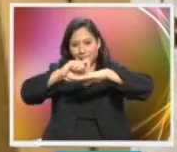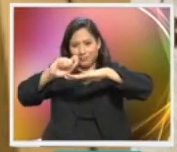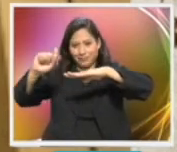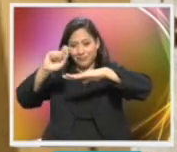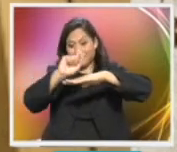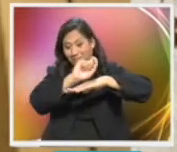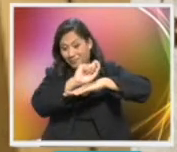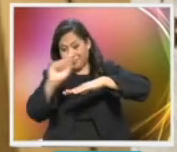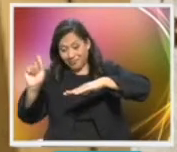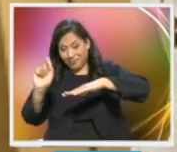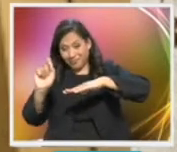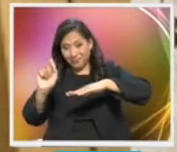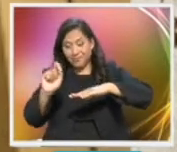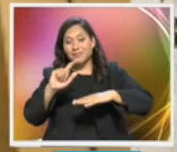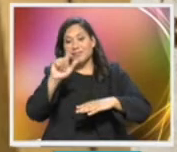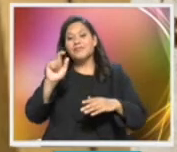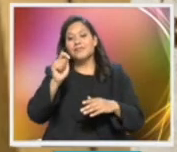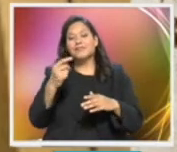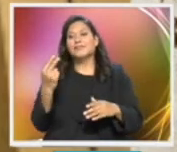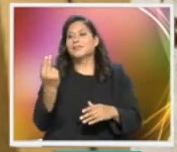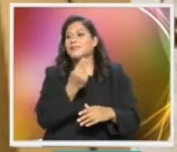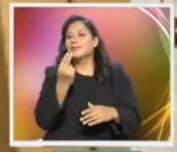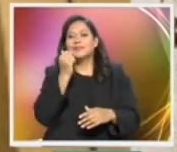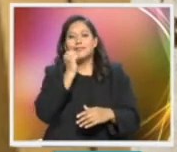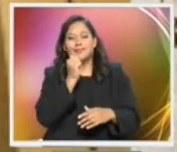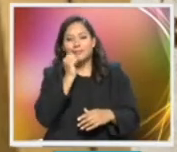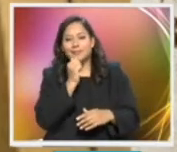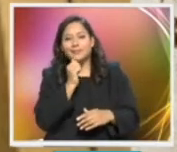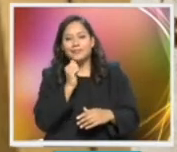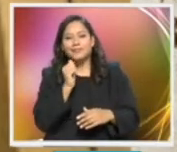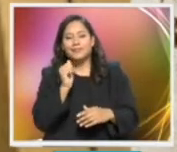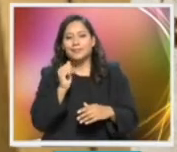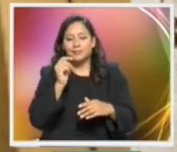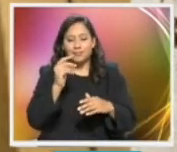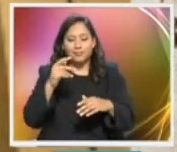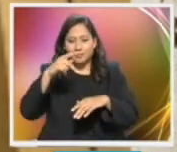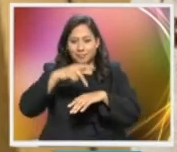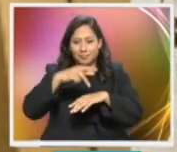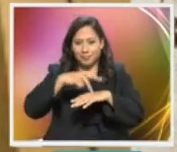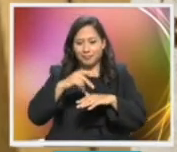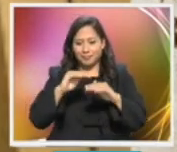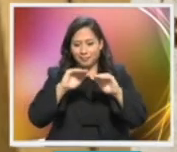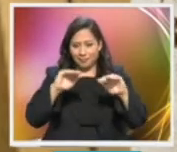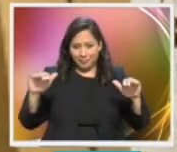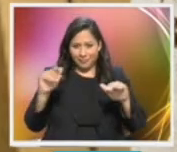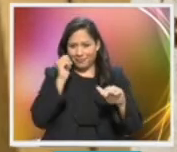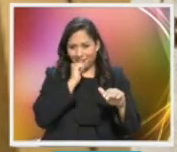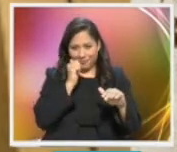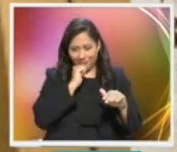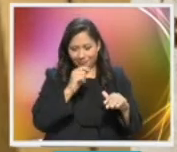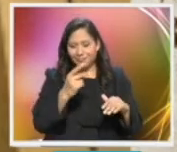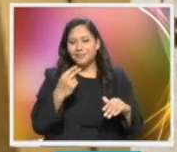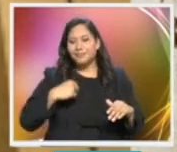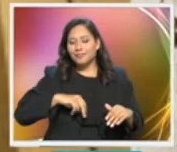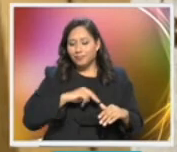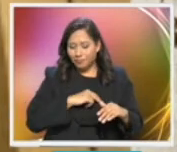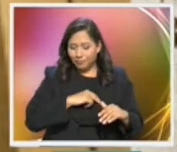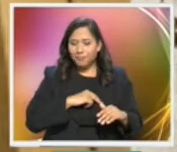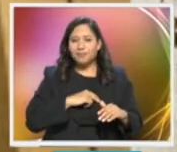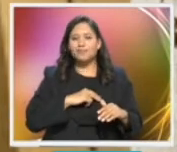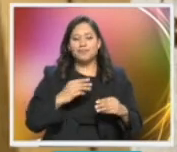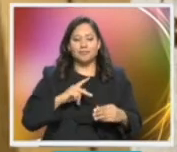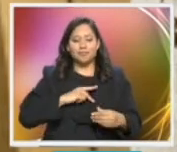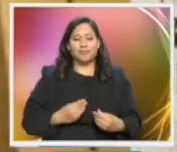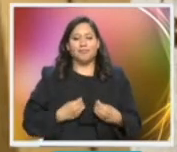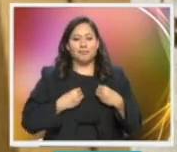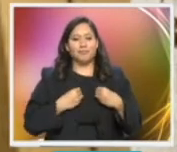firmar o después de firmar implica que siempre le ponemos piso a las cosas y de alguna manera nos estamos estableciendo